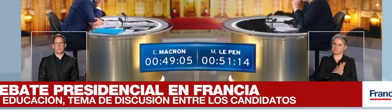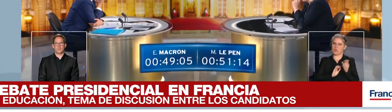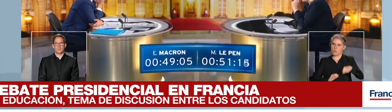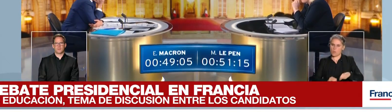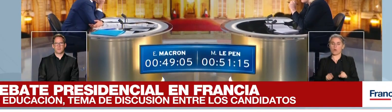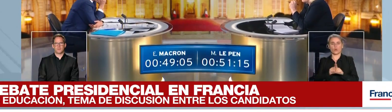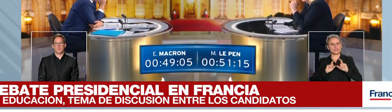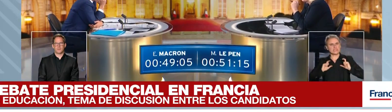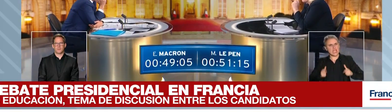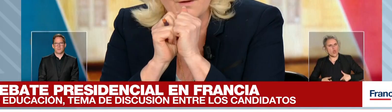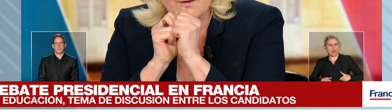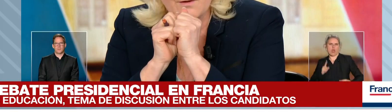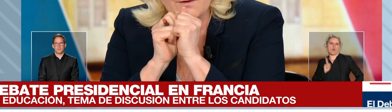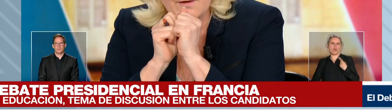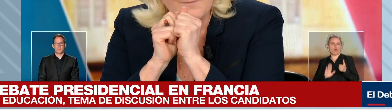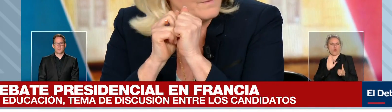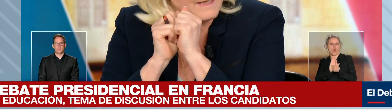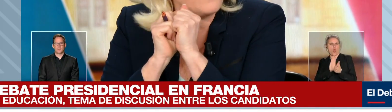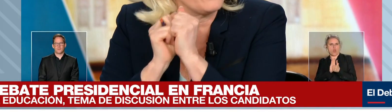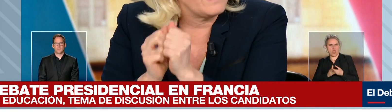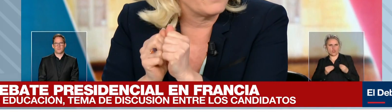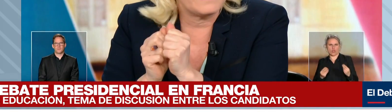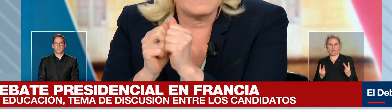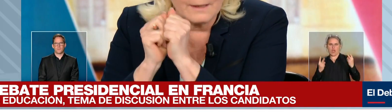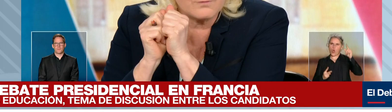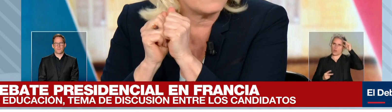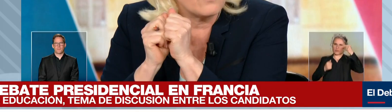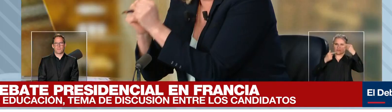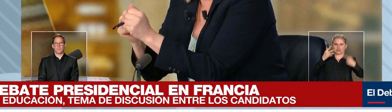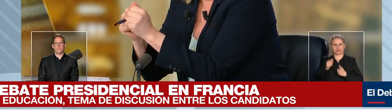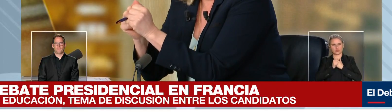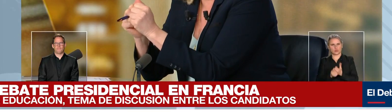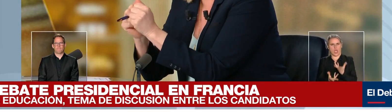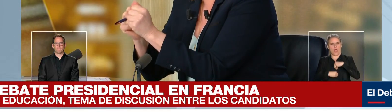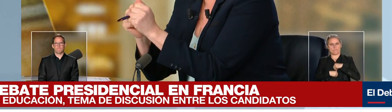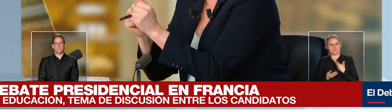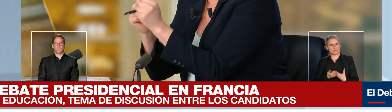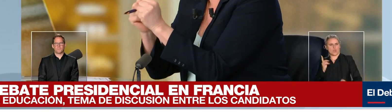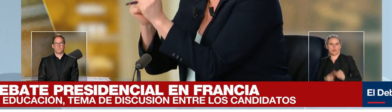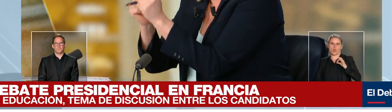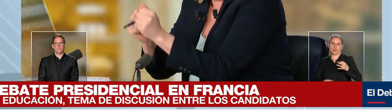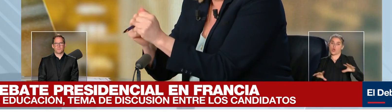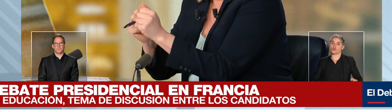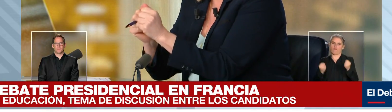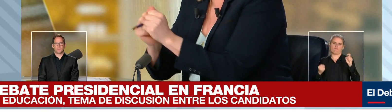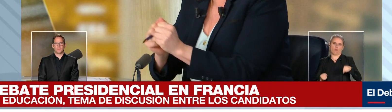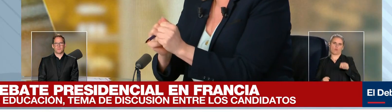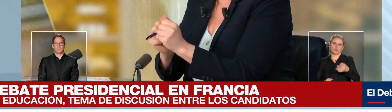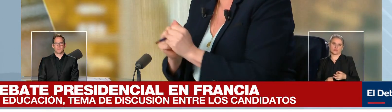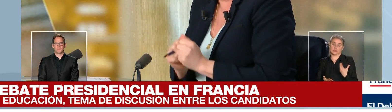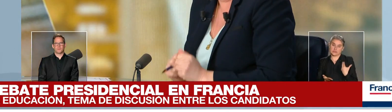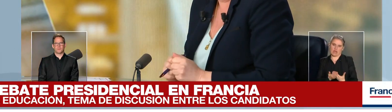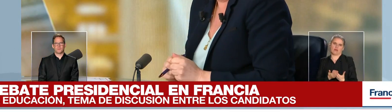función de la escuela es una función de crisol republicano y es fundamental. Esto es lo que hay